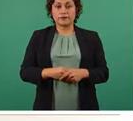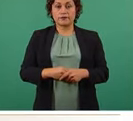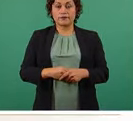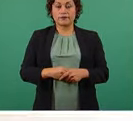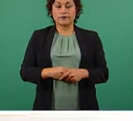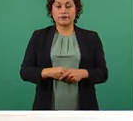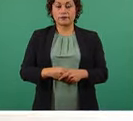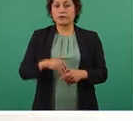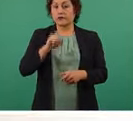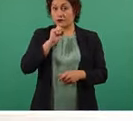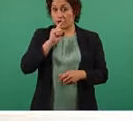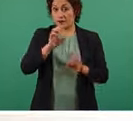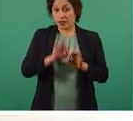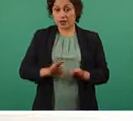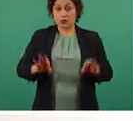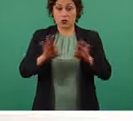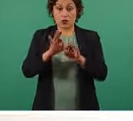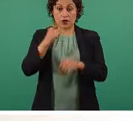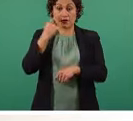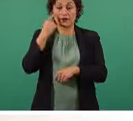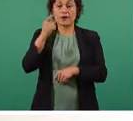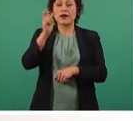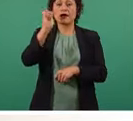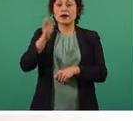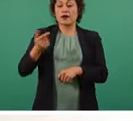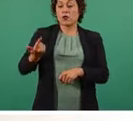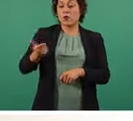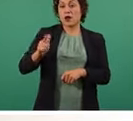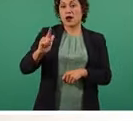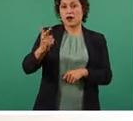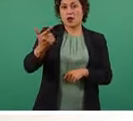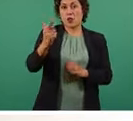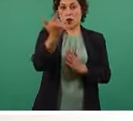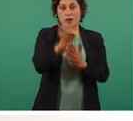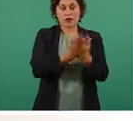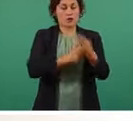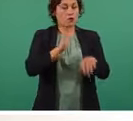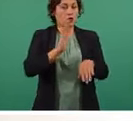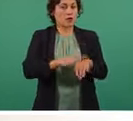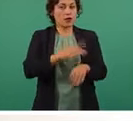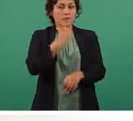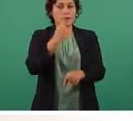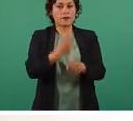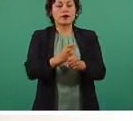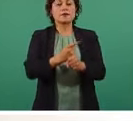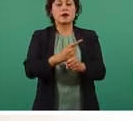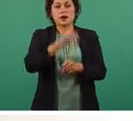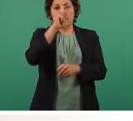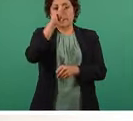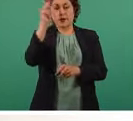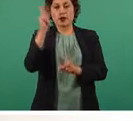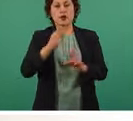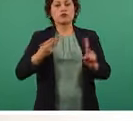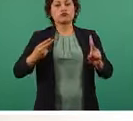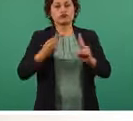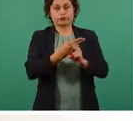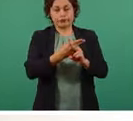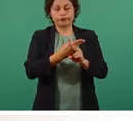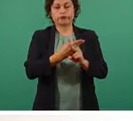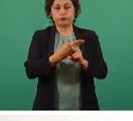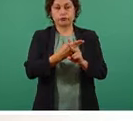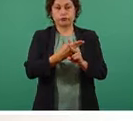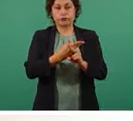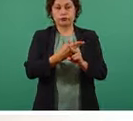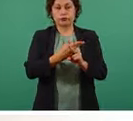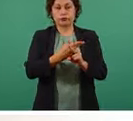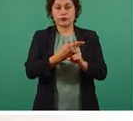aunque el Guanajuato es el primer lugar de los homicidios dolosos de las 32 entidades,